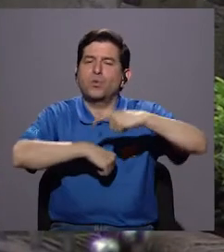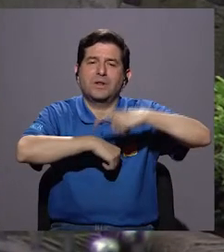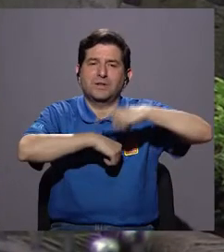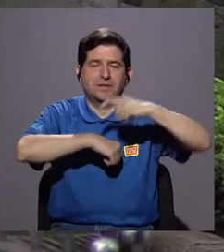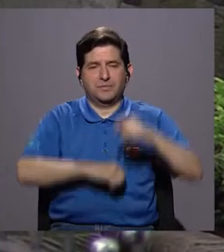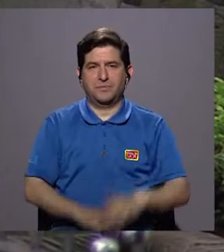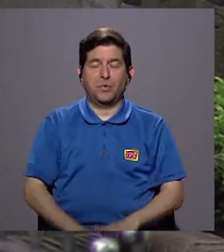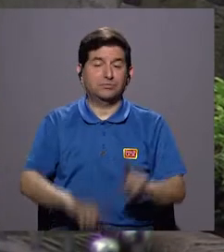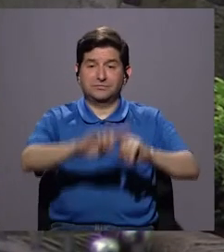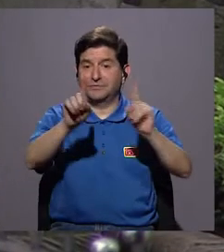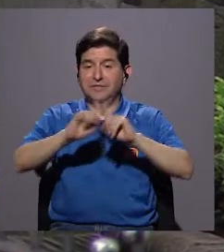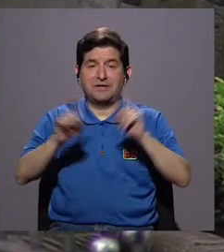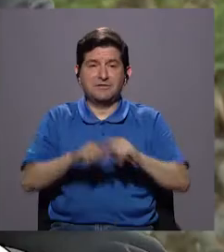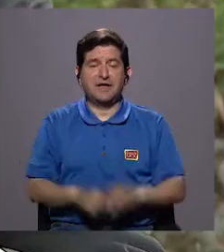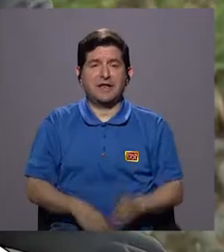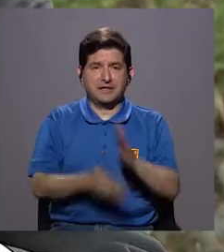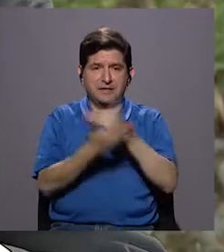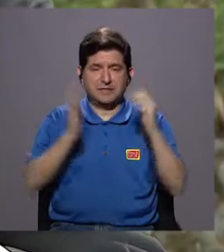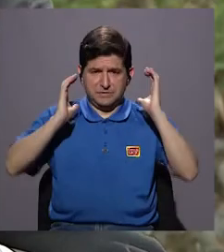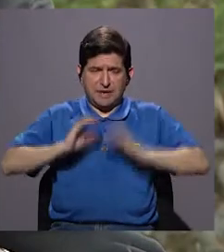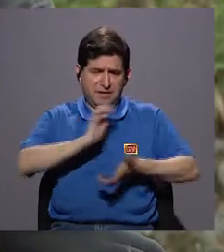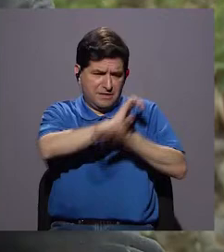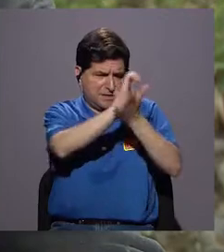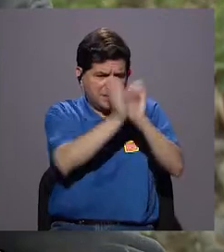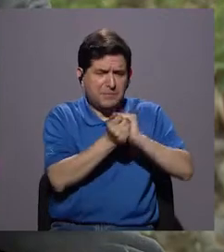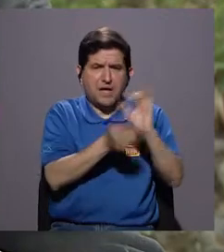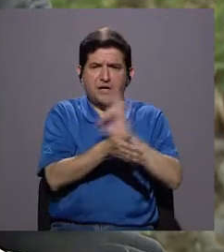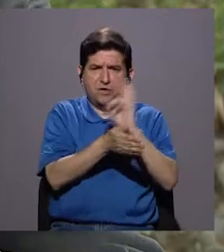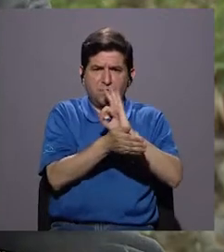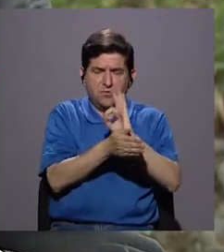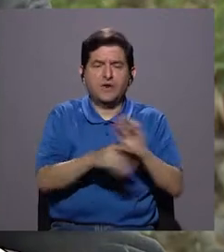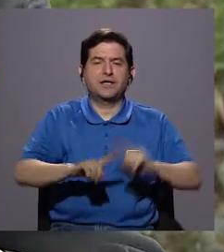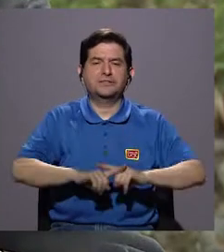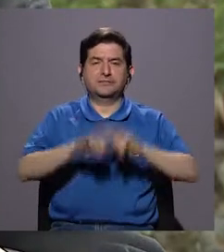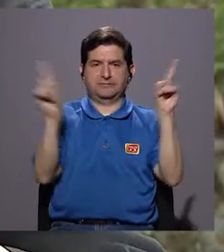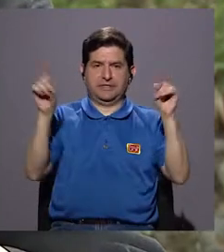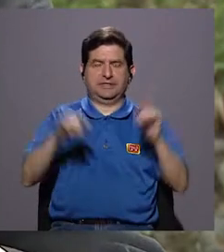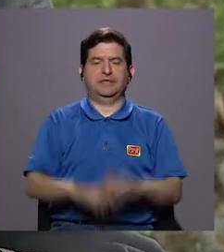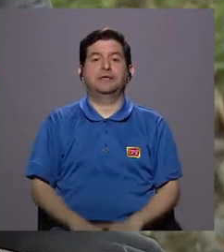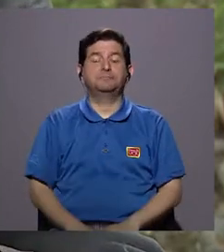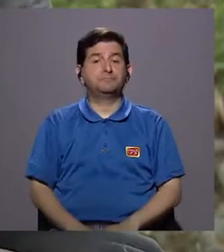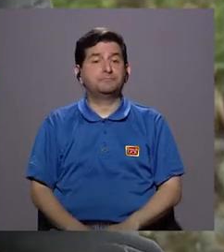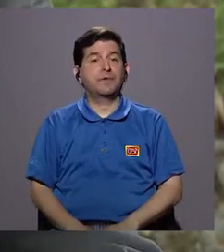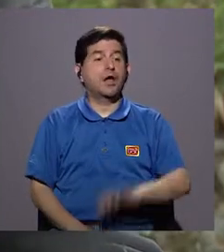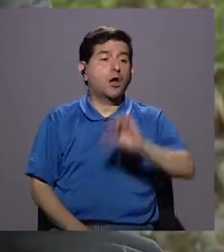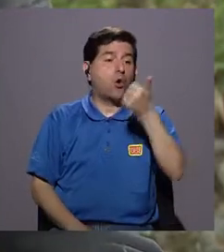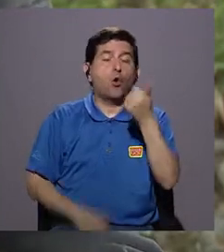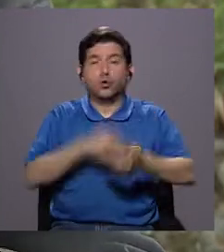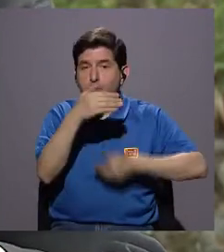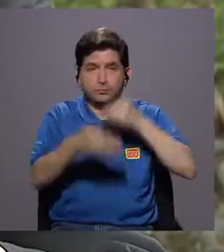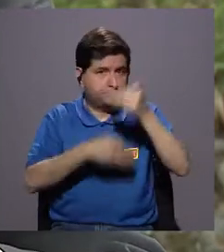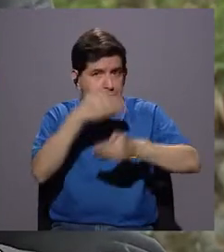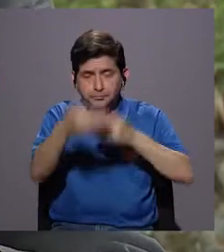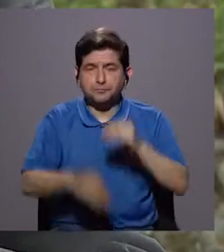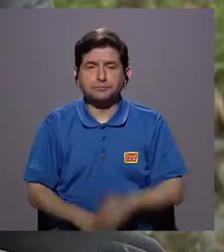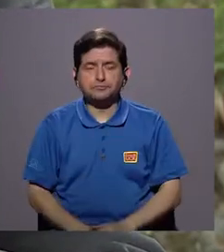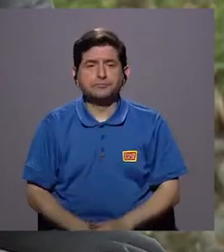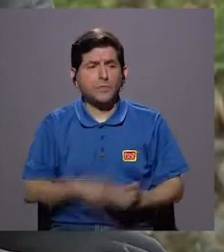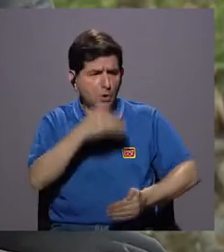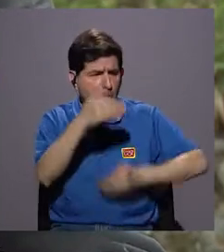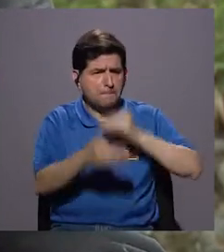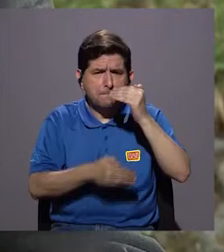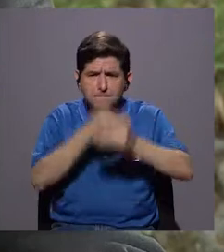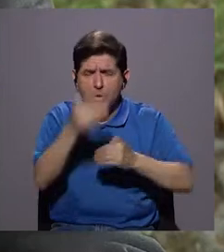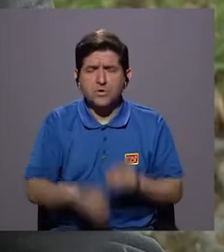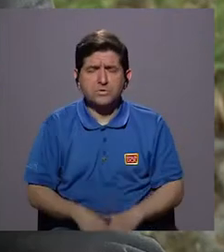donde los diferentes tejidos van cambiando y van funcionando de manera diferente. Pero también hay algunos otros procesos, que son procesos